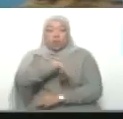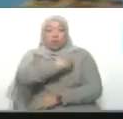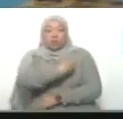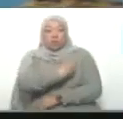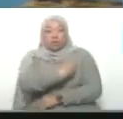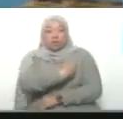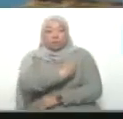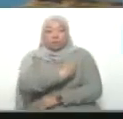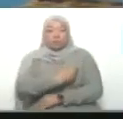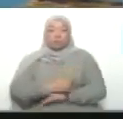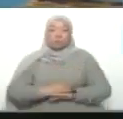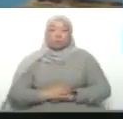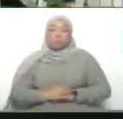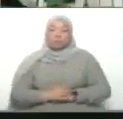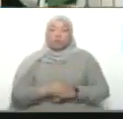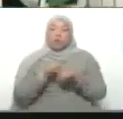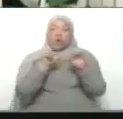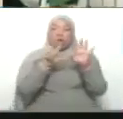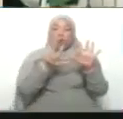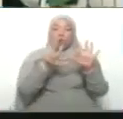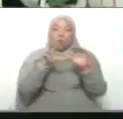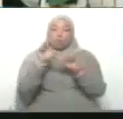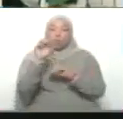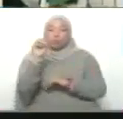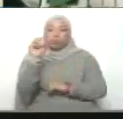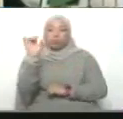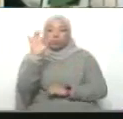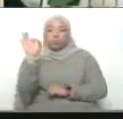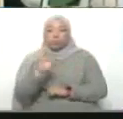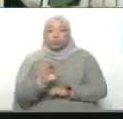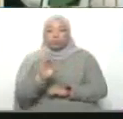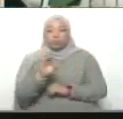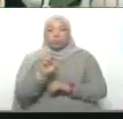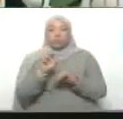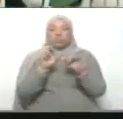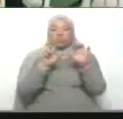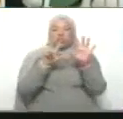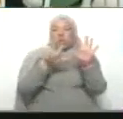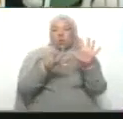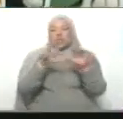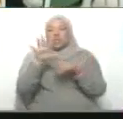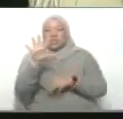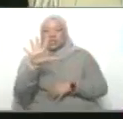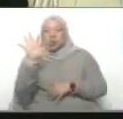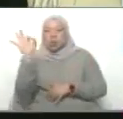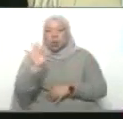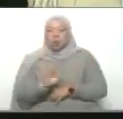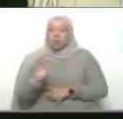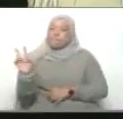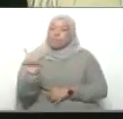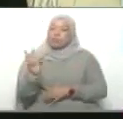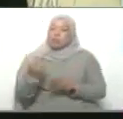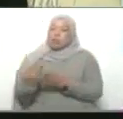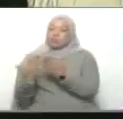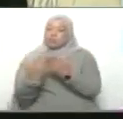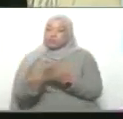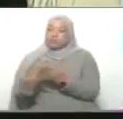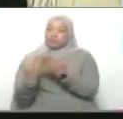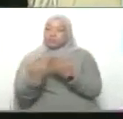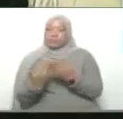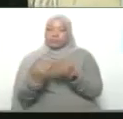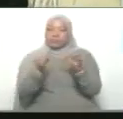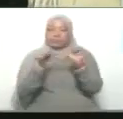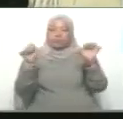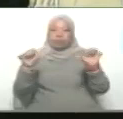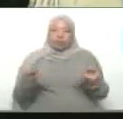universitaria. El 80%. Del 80 al 85% de los estudiantes venezolanos que están en